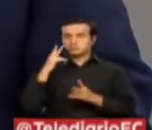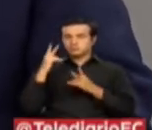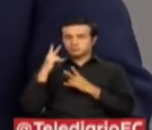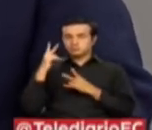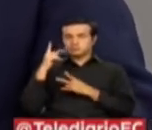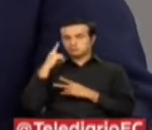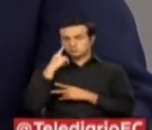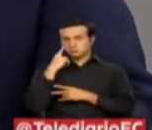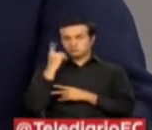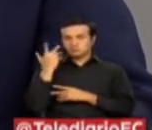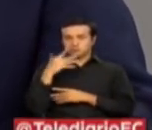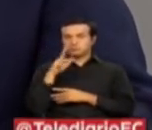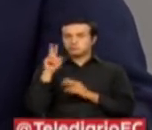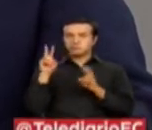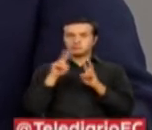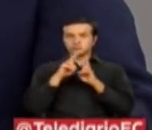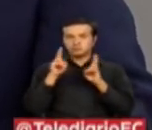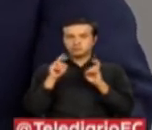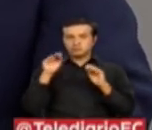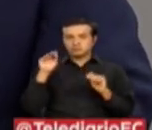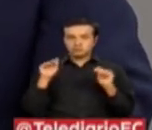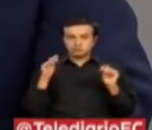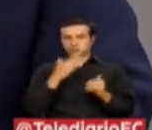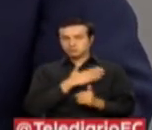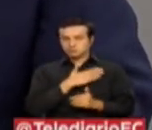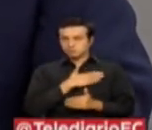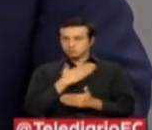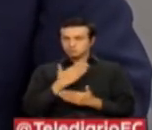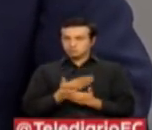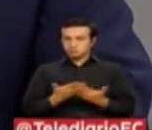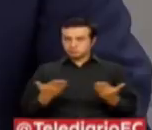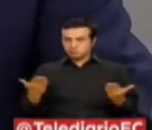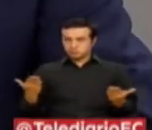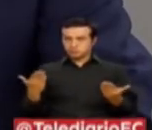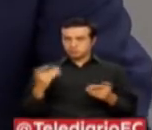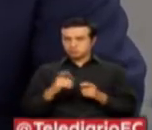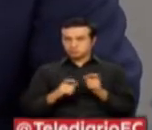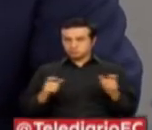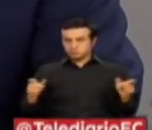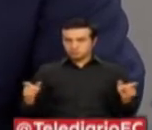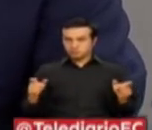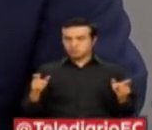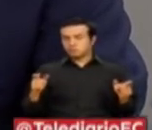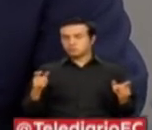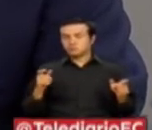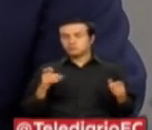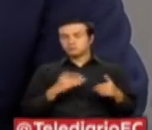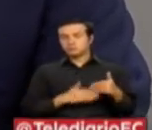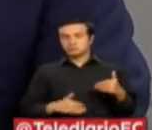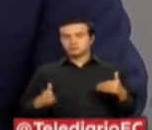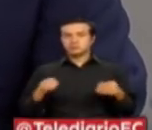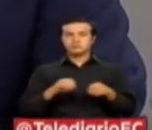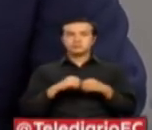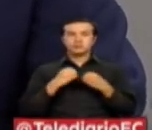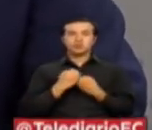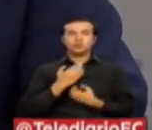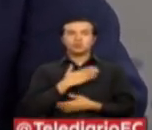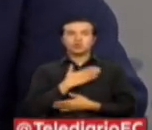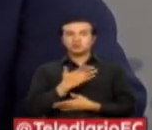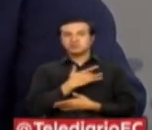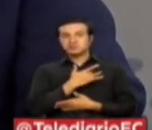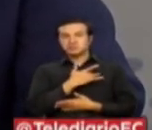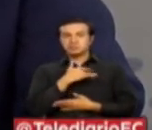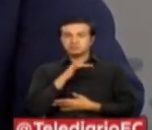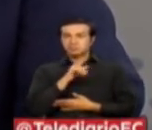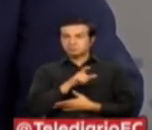otro indicador que también tiene que ver con los niveles de confianza de las personas, con qué movimiento o partido político